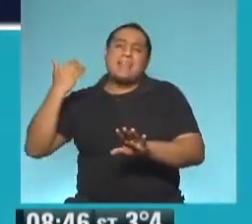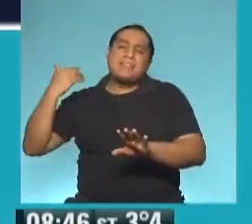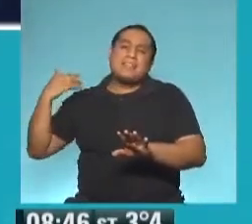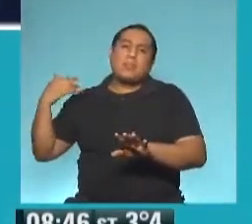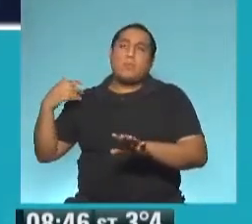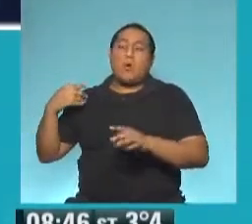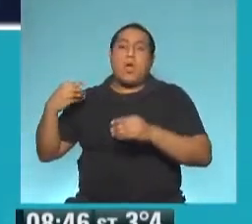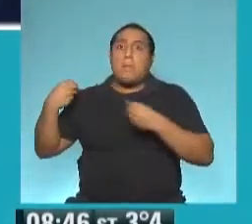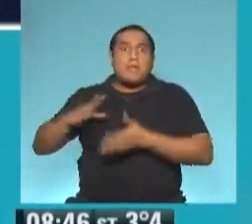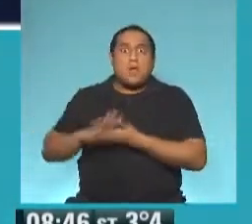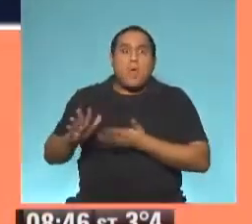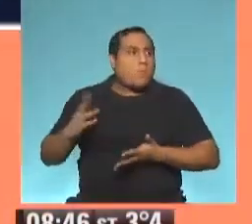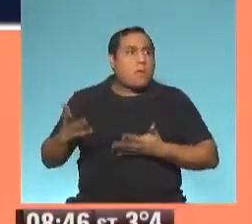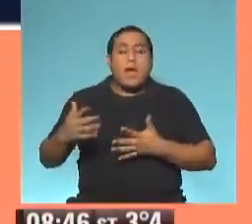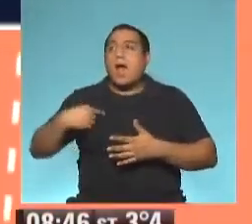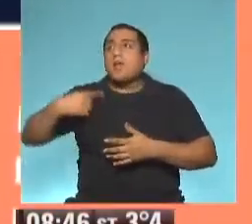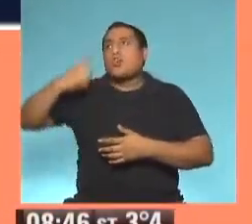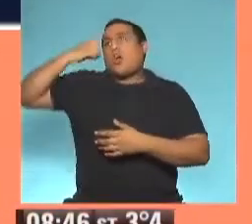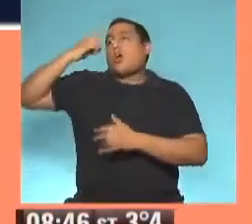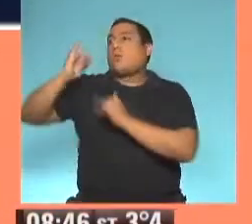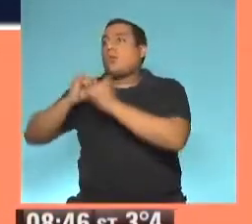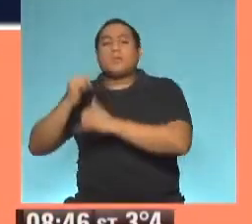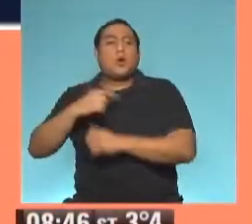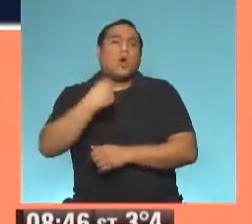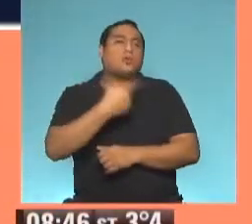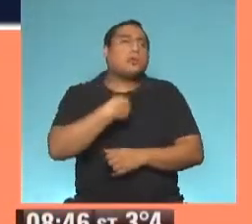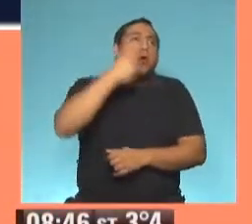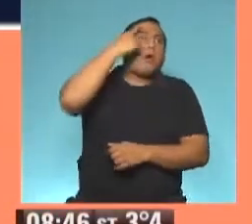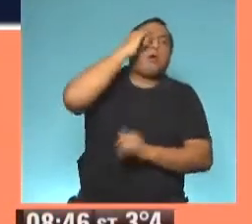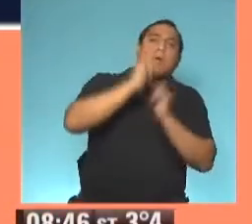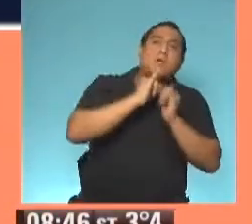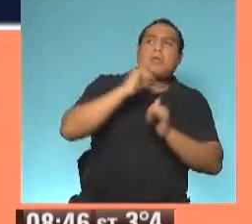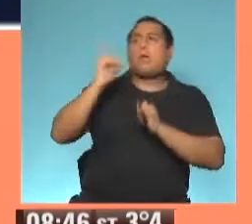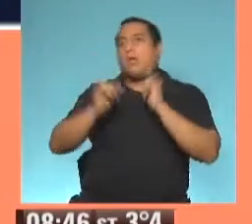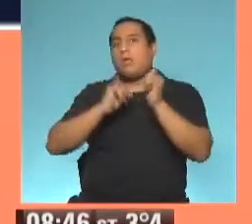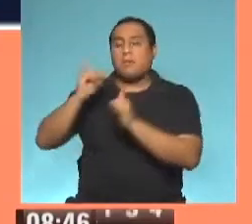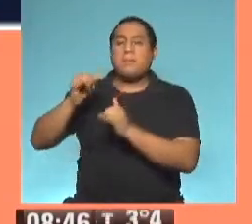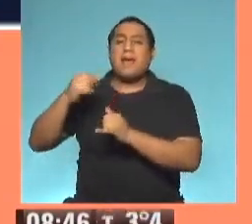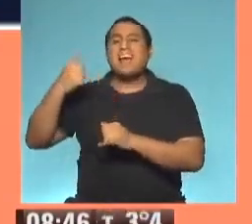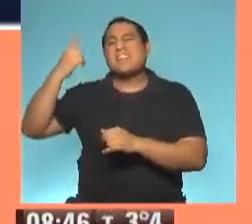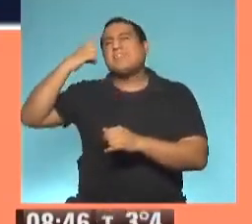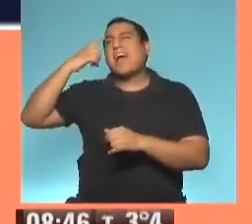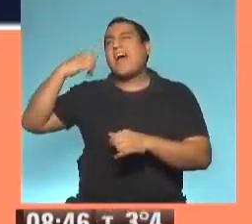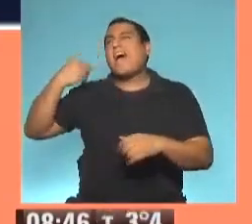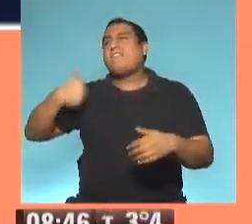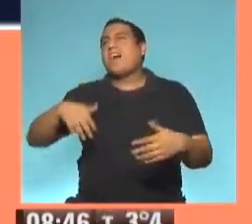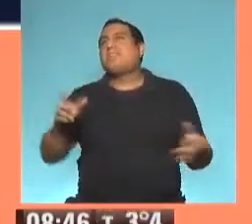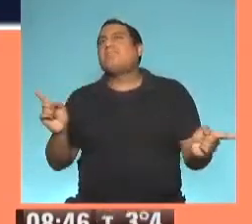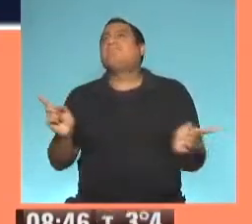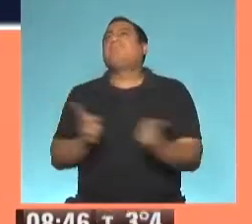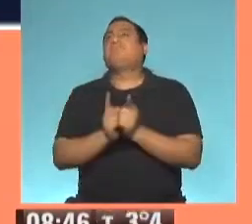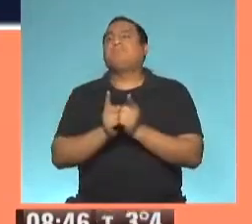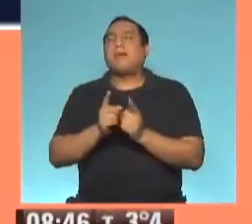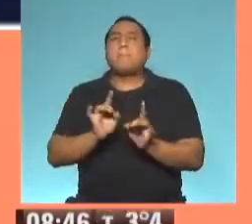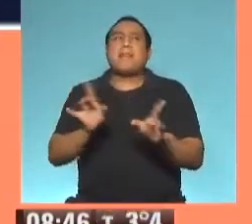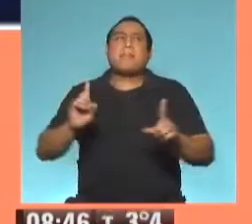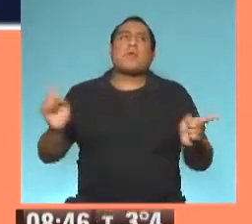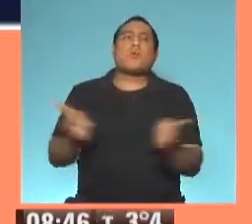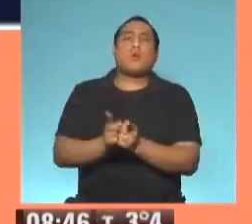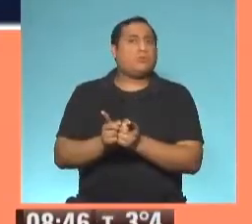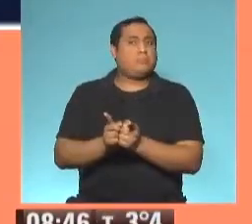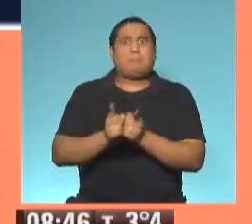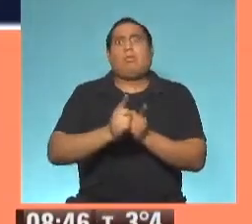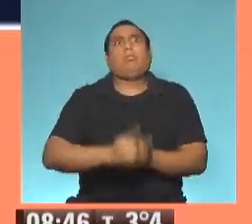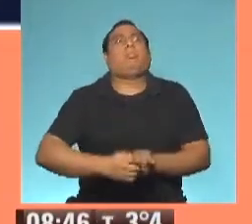los consejos cotidianos. En un principio pensábamos que esto iba a durar menos, duró más. Estamos más